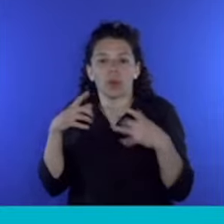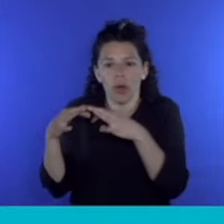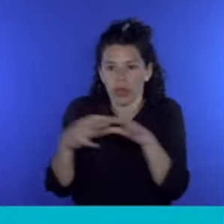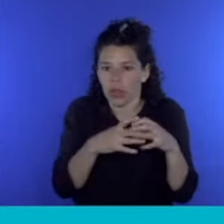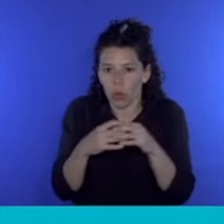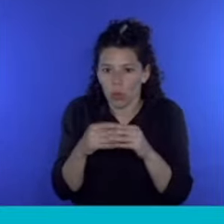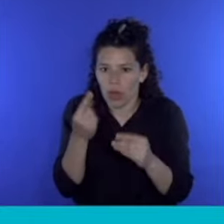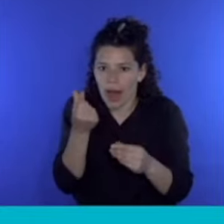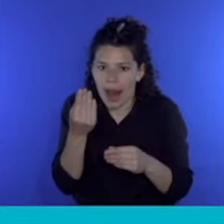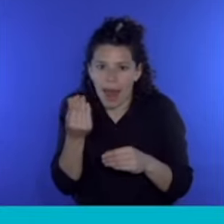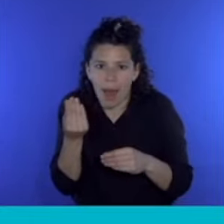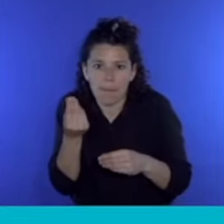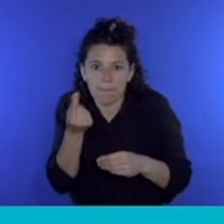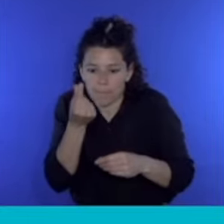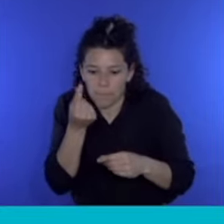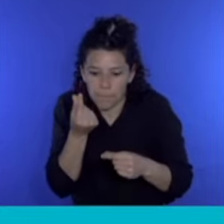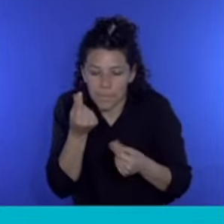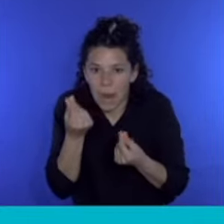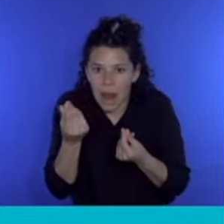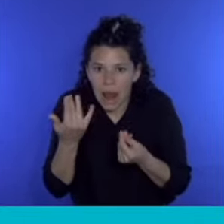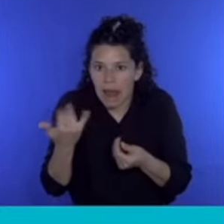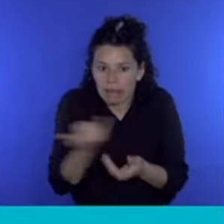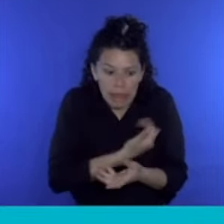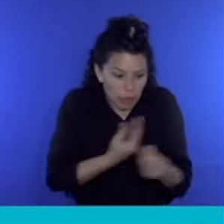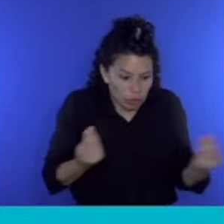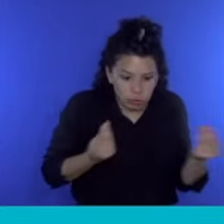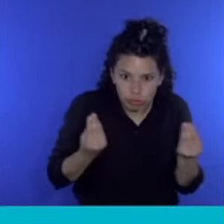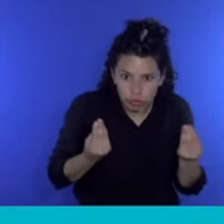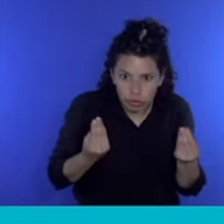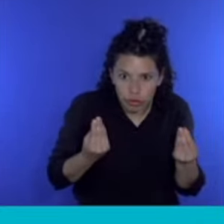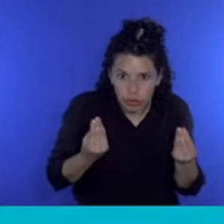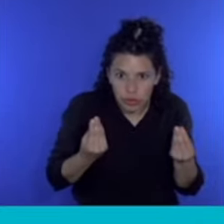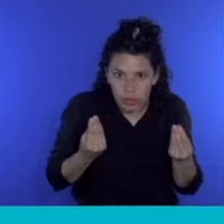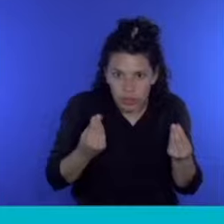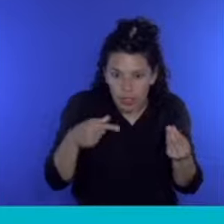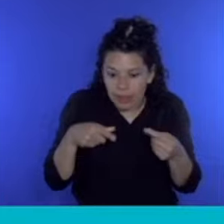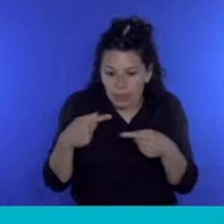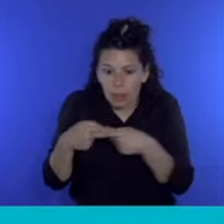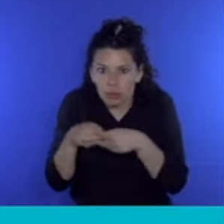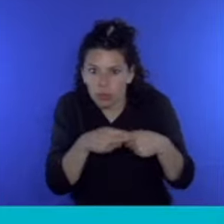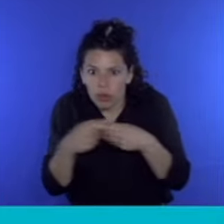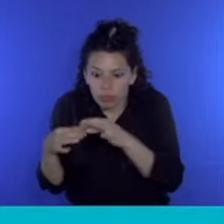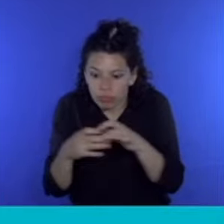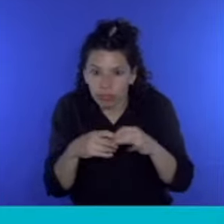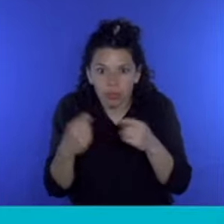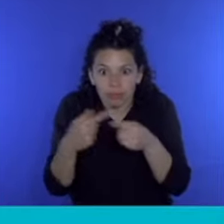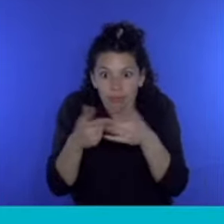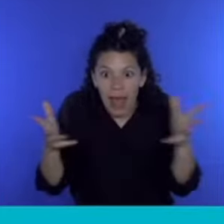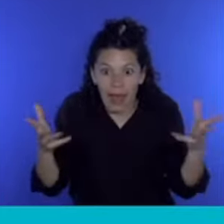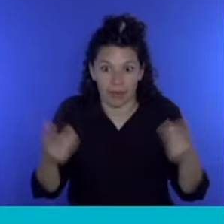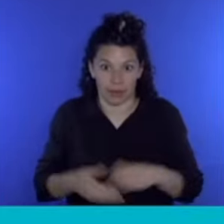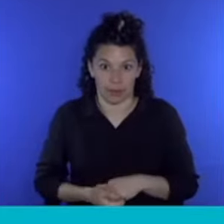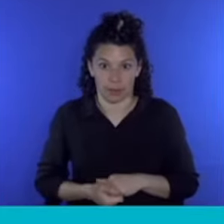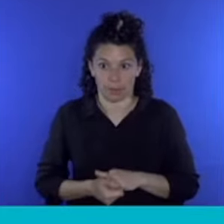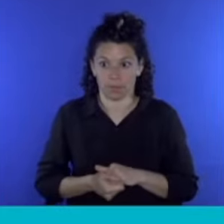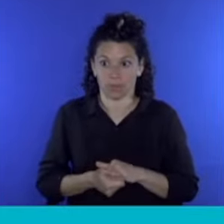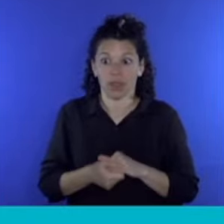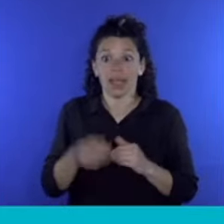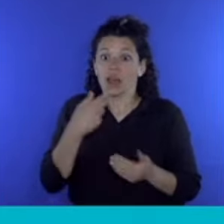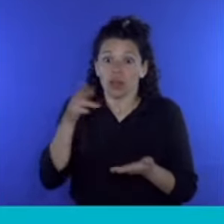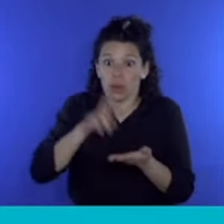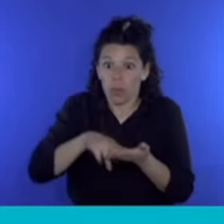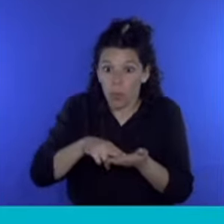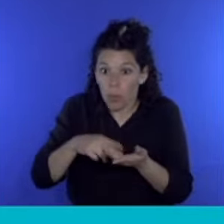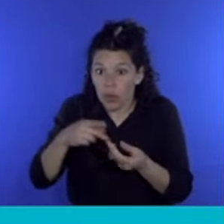la plata y tenemos que abrir un debate. Es claro para nosotros que si mantenemos la estructura de impuestos actuales no hay salida.